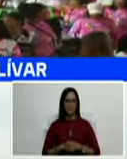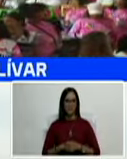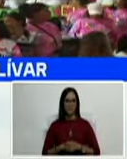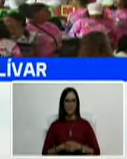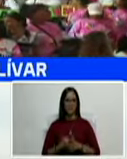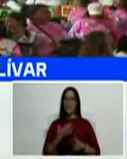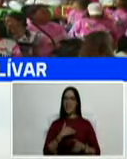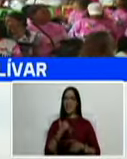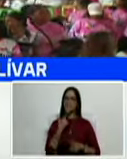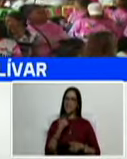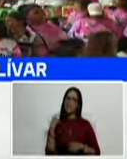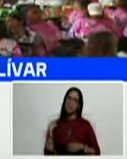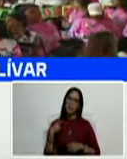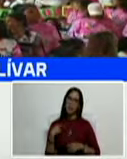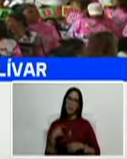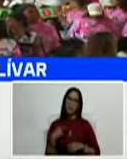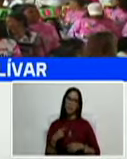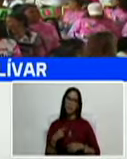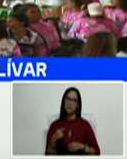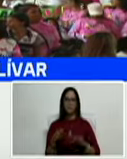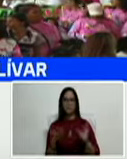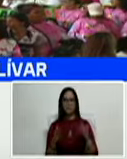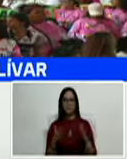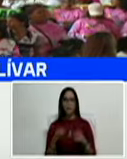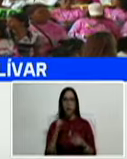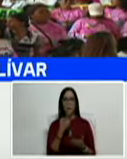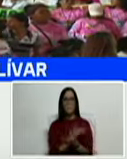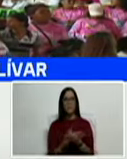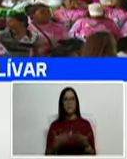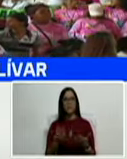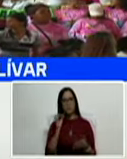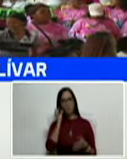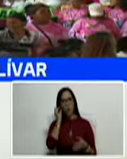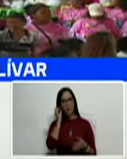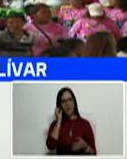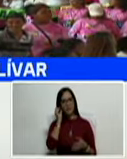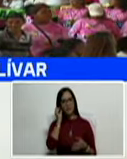Quiere decir que tenemos aproximadamente 1 millón de mujeres